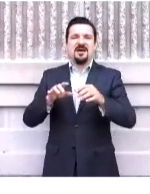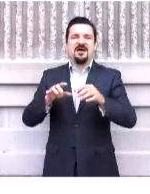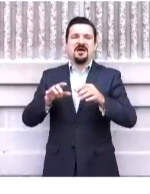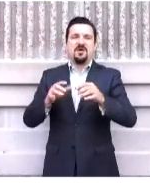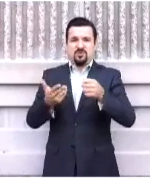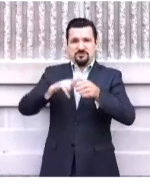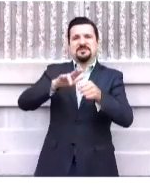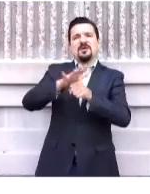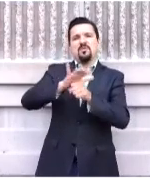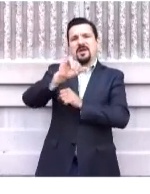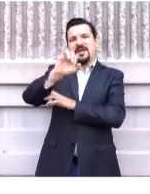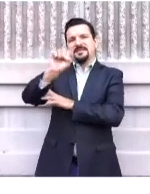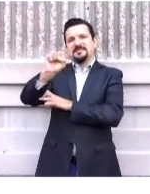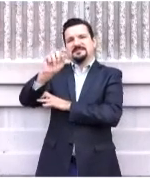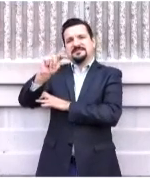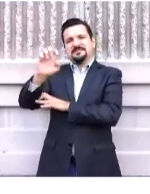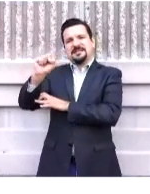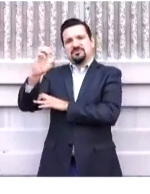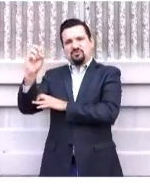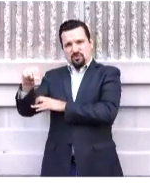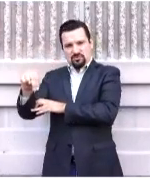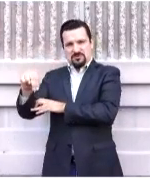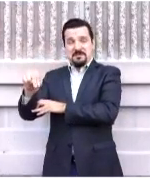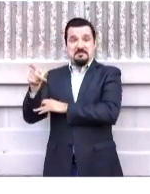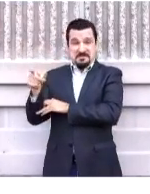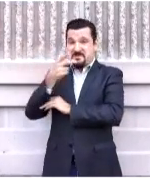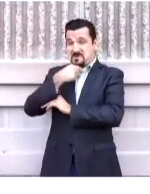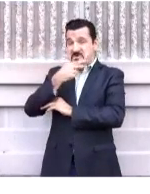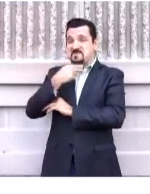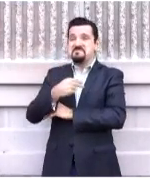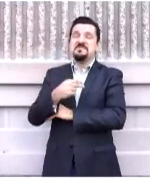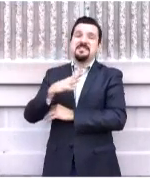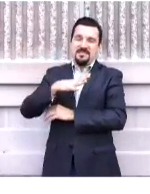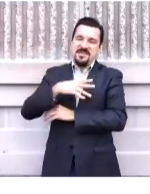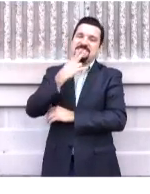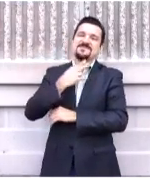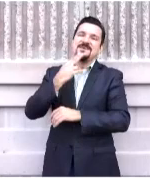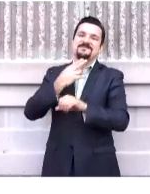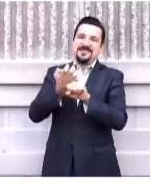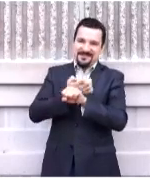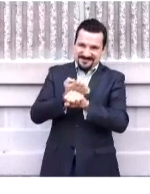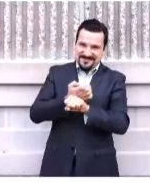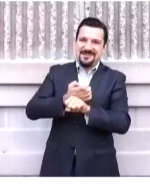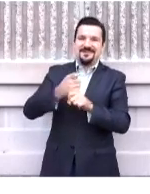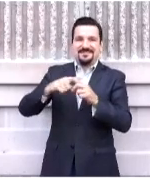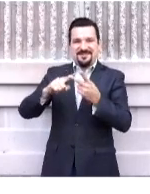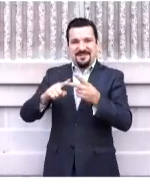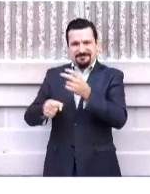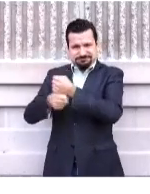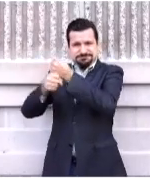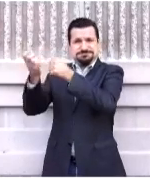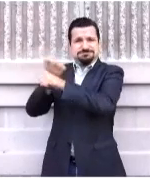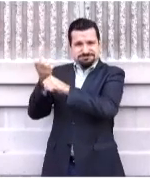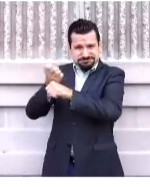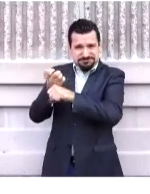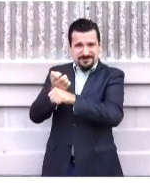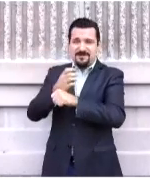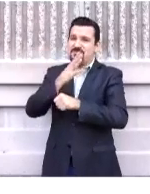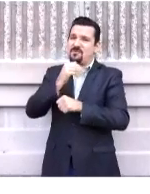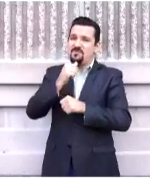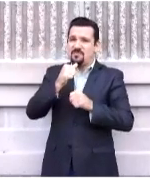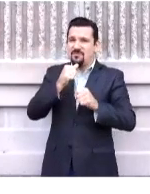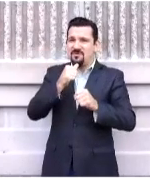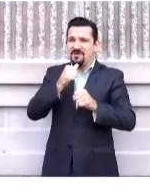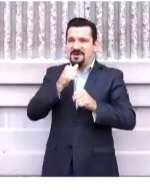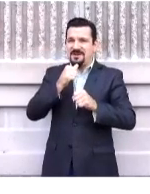Istezón, que tiene además diabetes, hipertensión arterial, enfermedad pulmonar crónica, insuficiencia renal